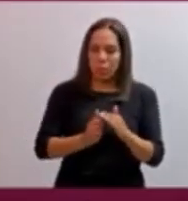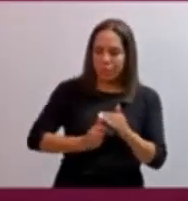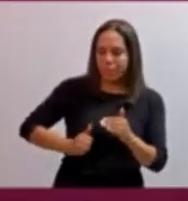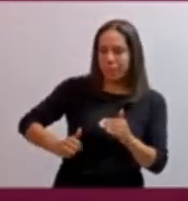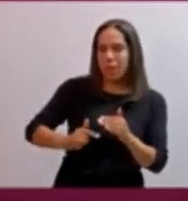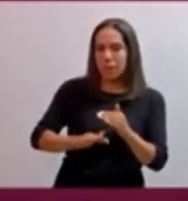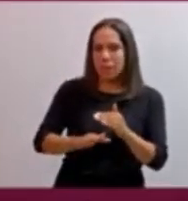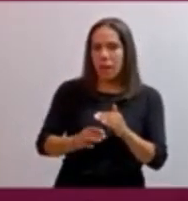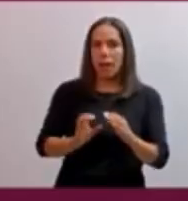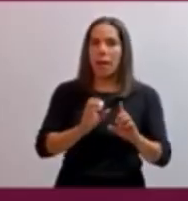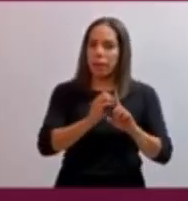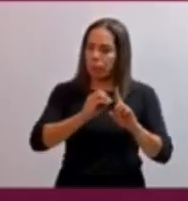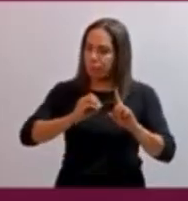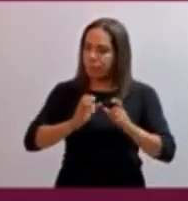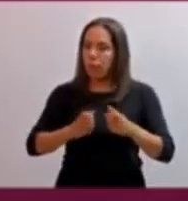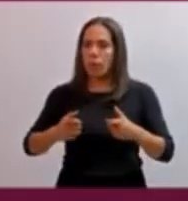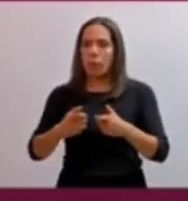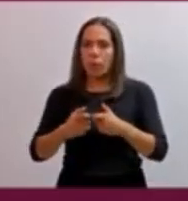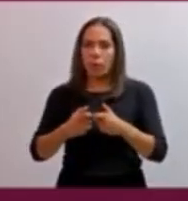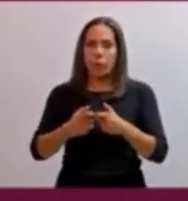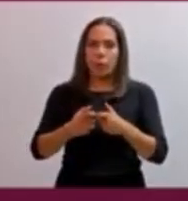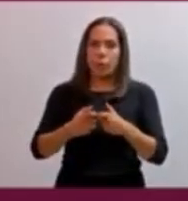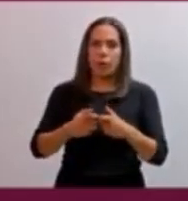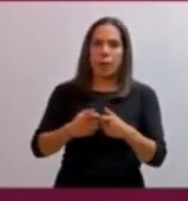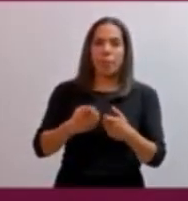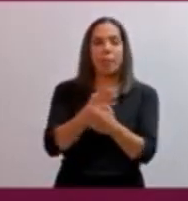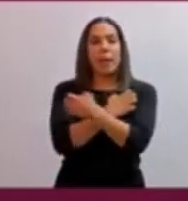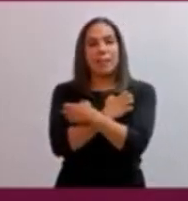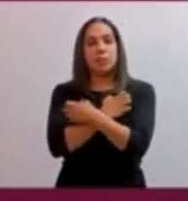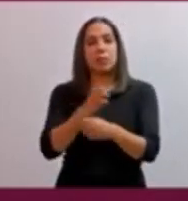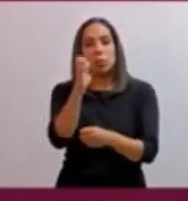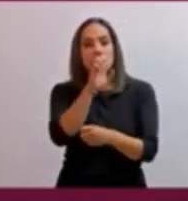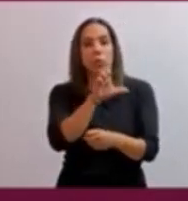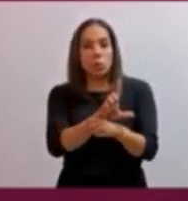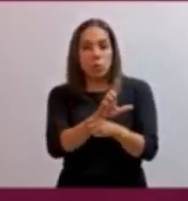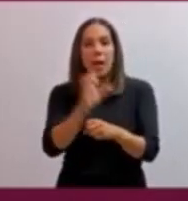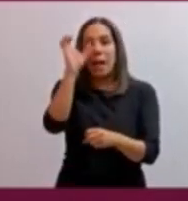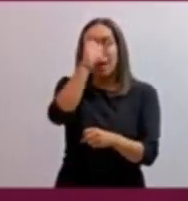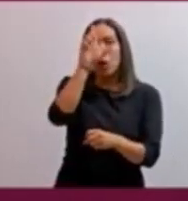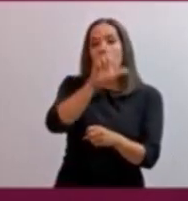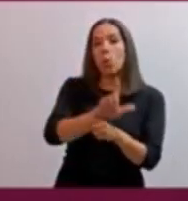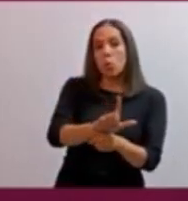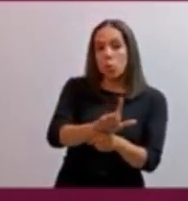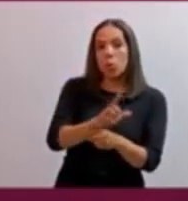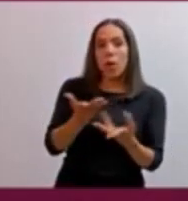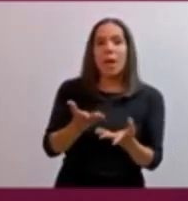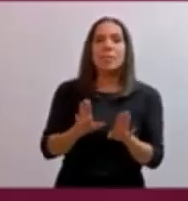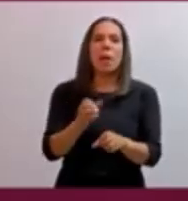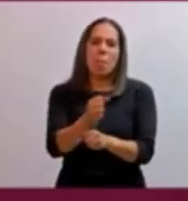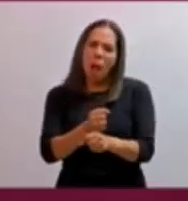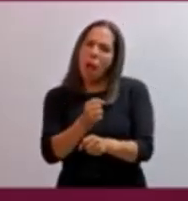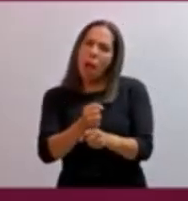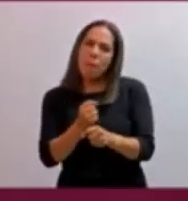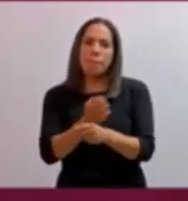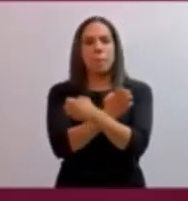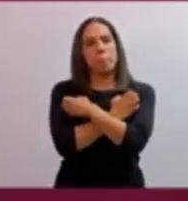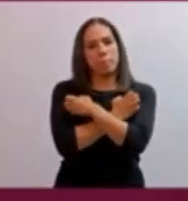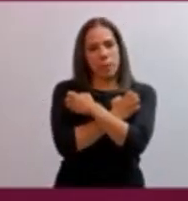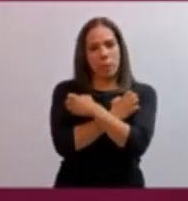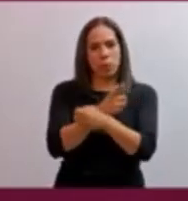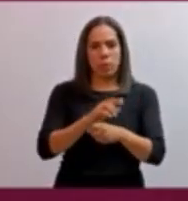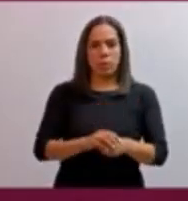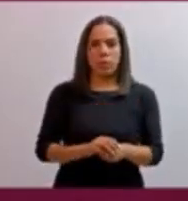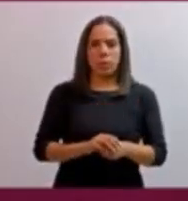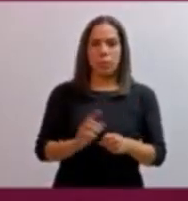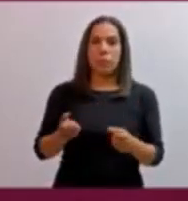de investigación Estudios Socioculturales sobre Prácticas y Saberes Docentes en Educación. Es miembro del Consejo